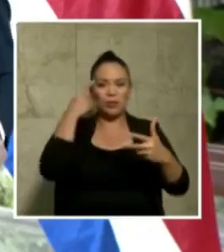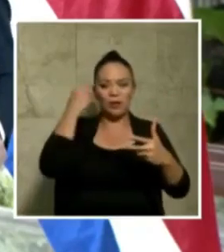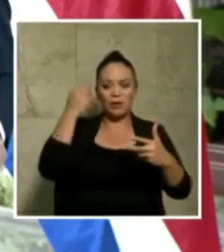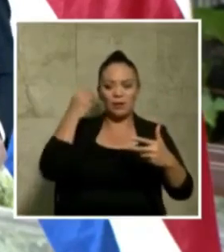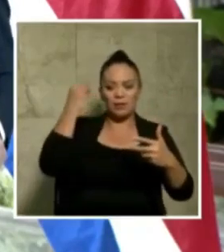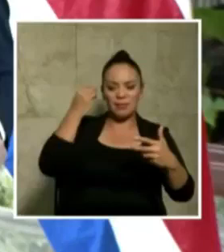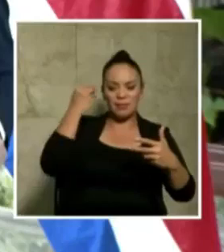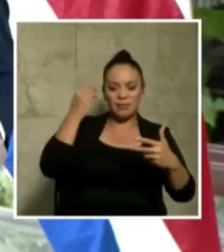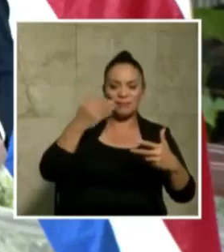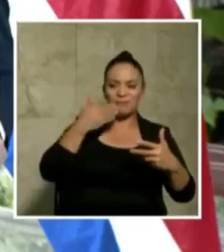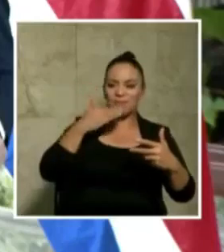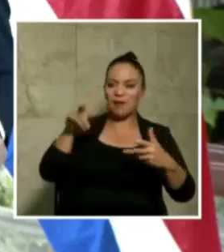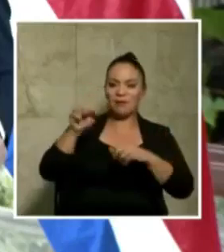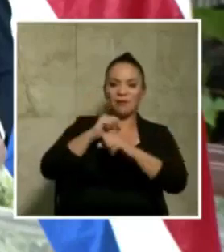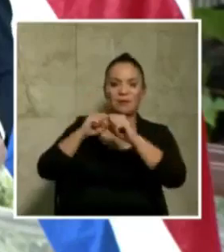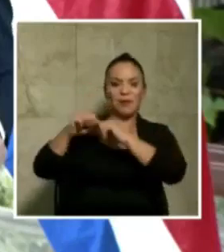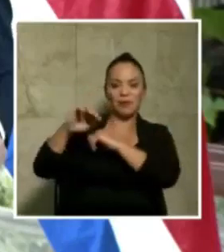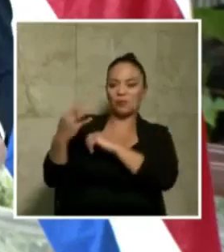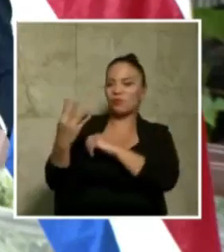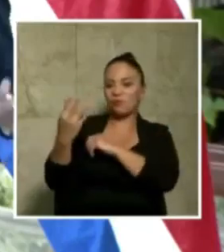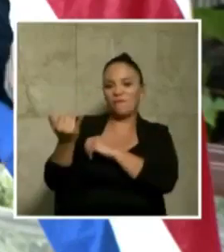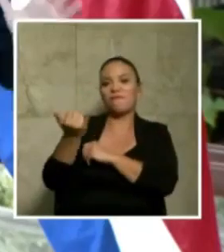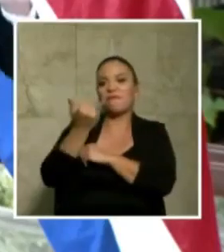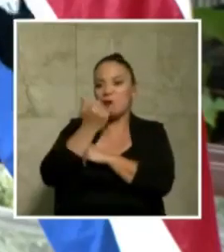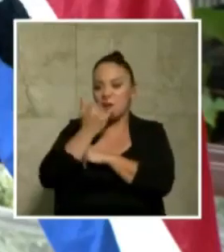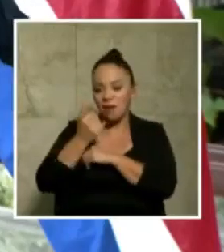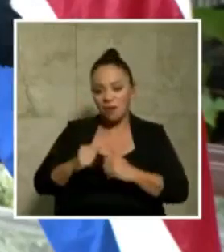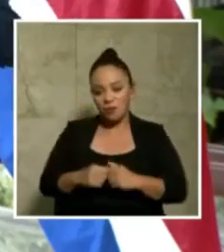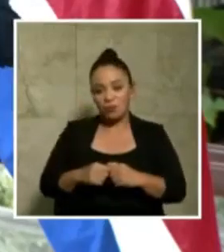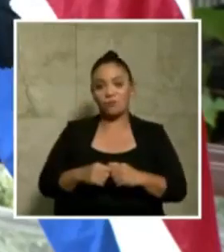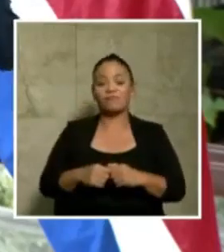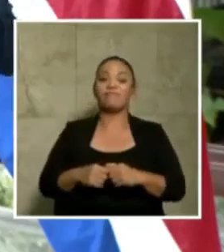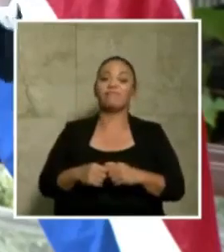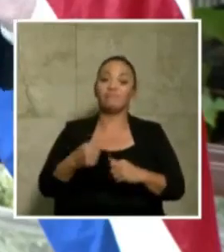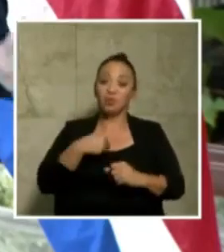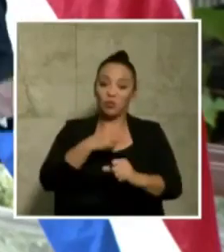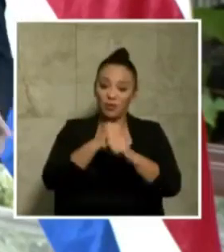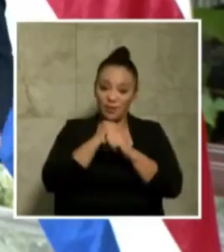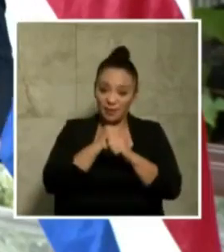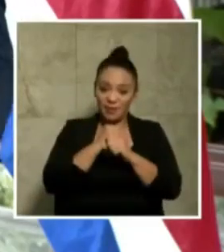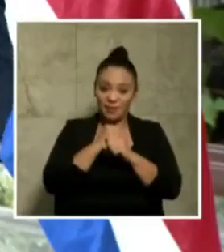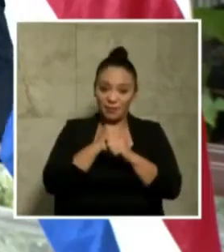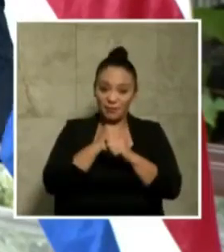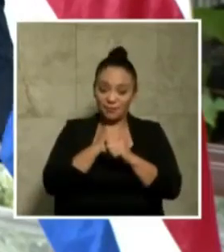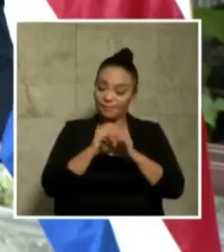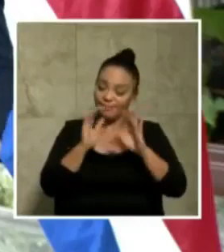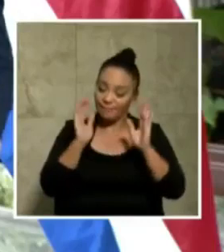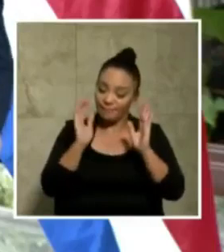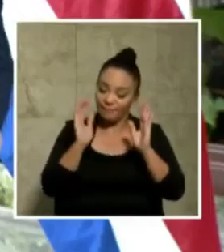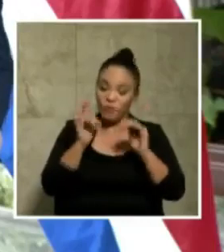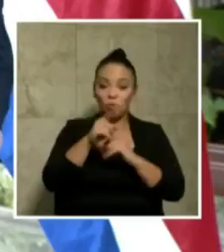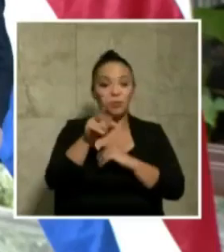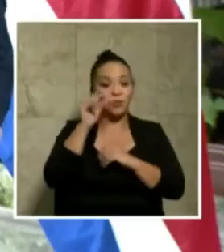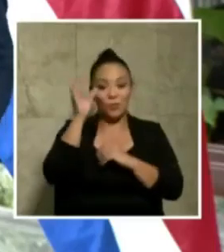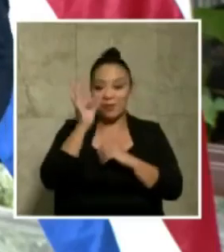Constitucional. Les garantizo, no me crean, vayan, pregúnteles,